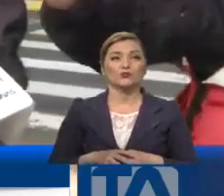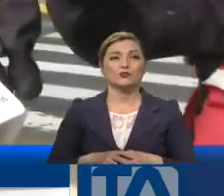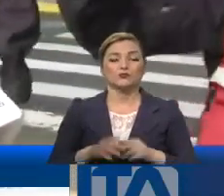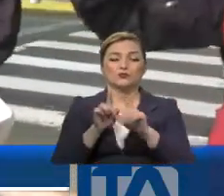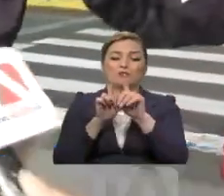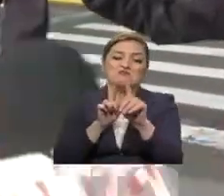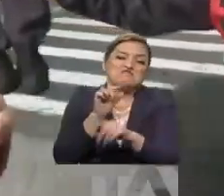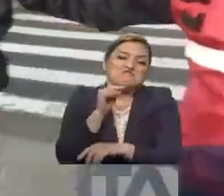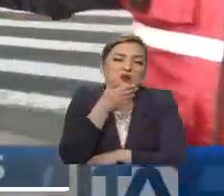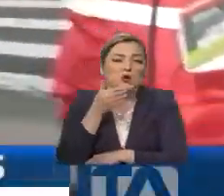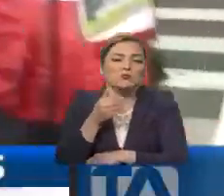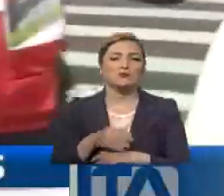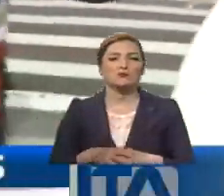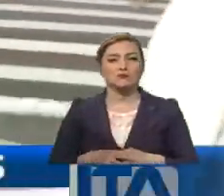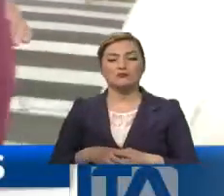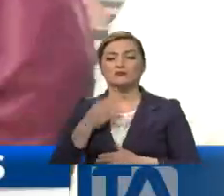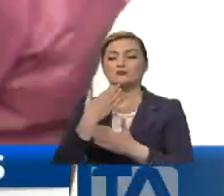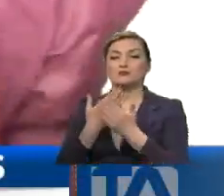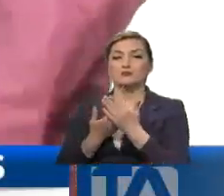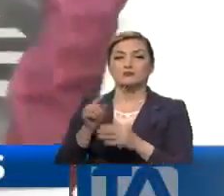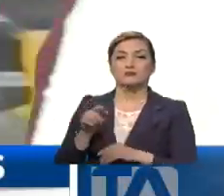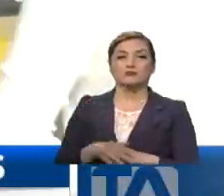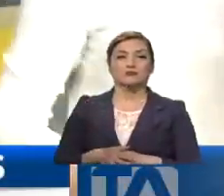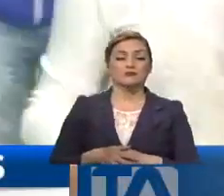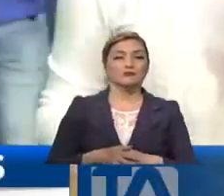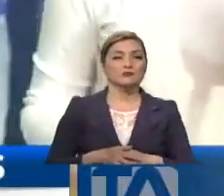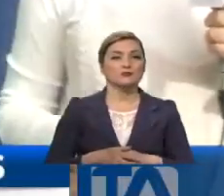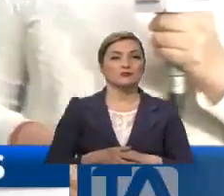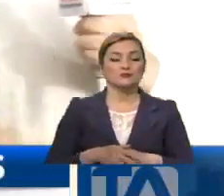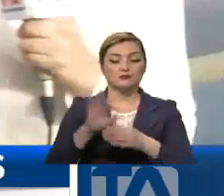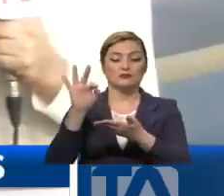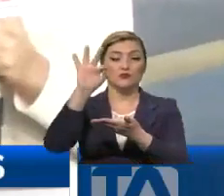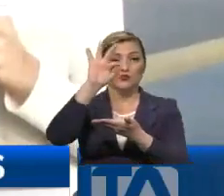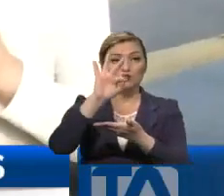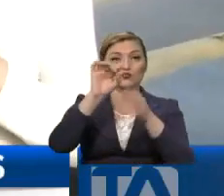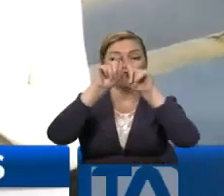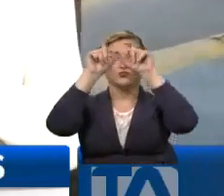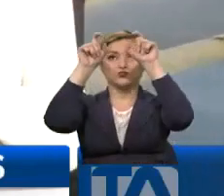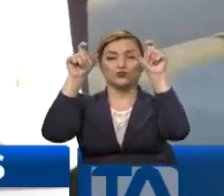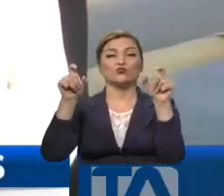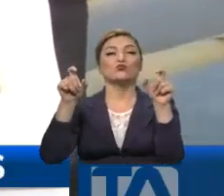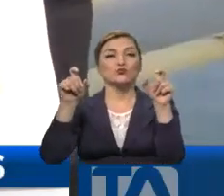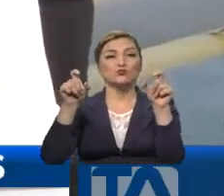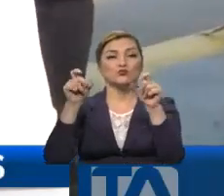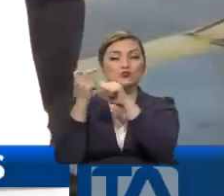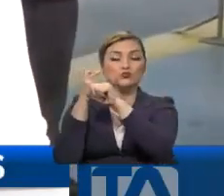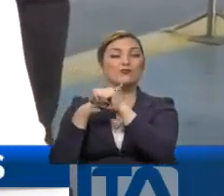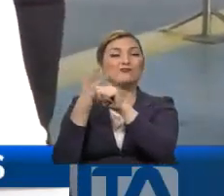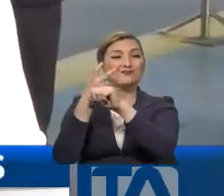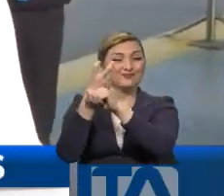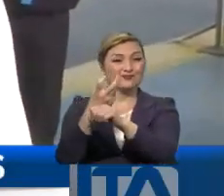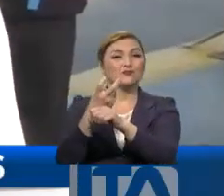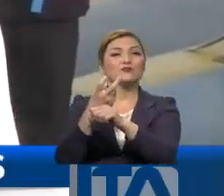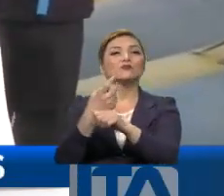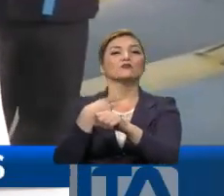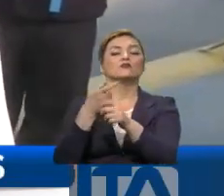el distanciamiento. Listo, muchísimas gracias. Pero también por este lado estamos con un representante de la empresa de pasajeros para que nos cuente más detalles